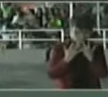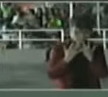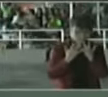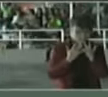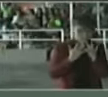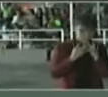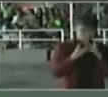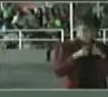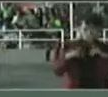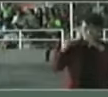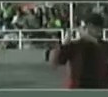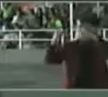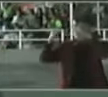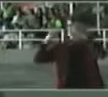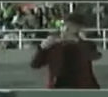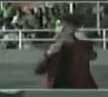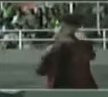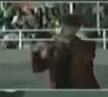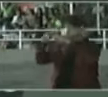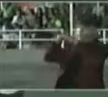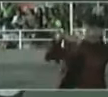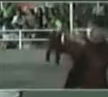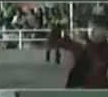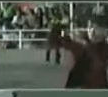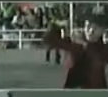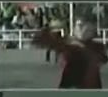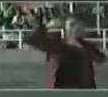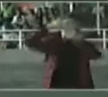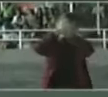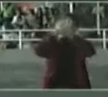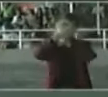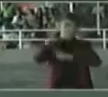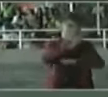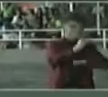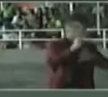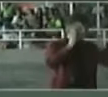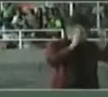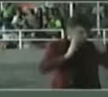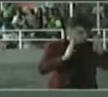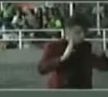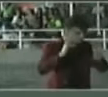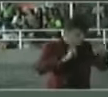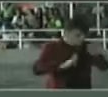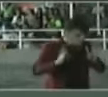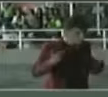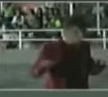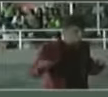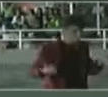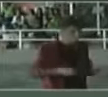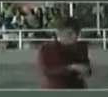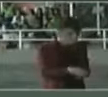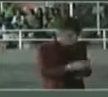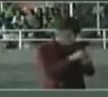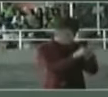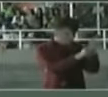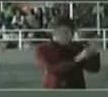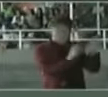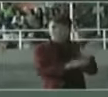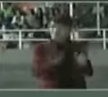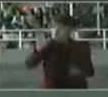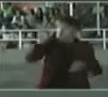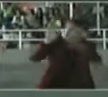en el templo, donde todos lo escucharan, y dijo, ¿por qué quebrantáis los mandamientos de